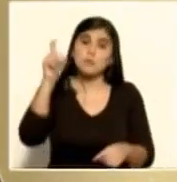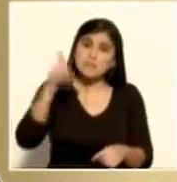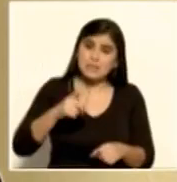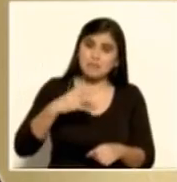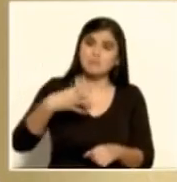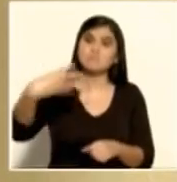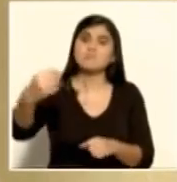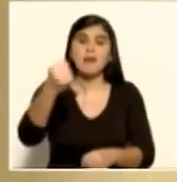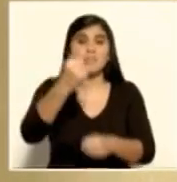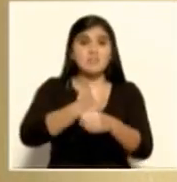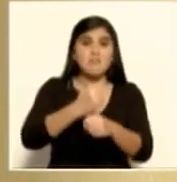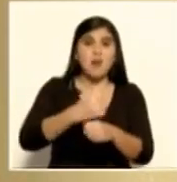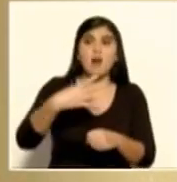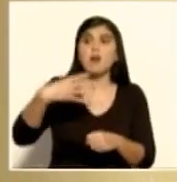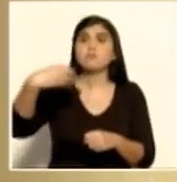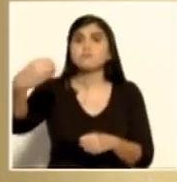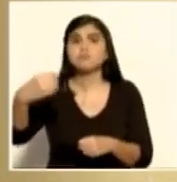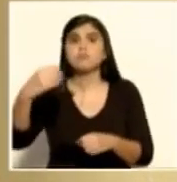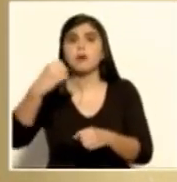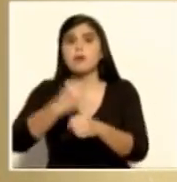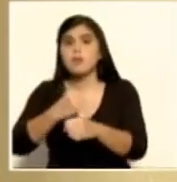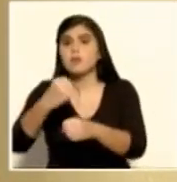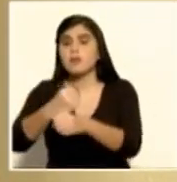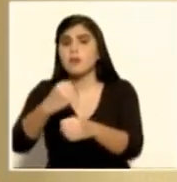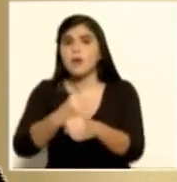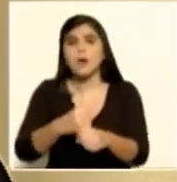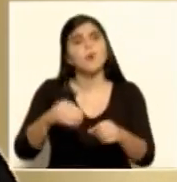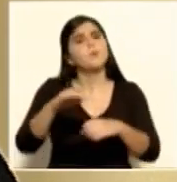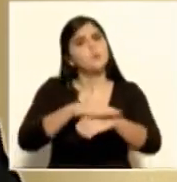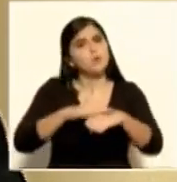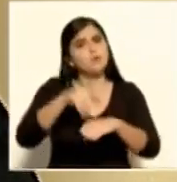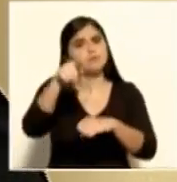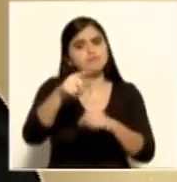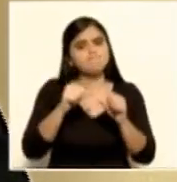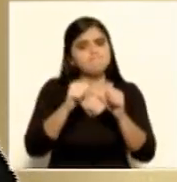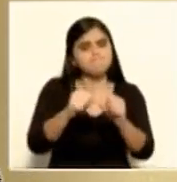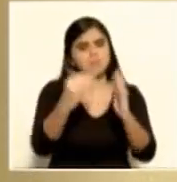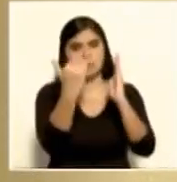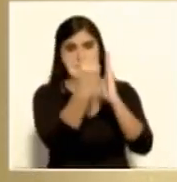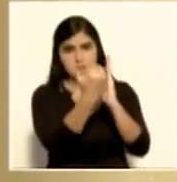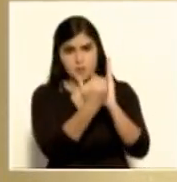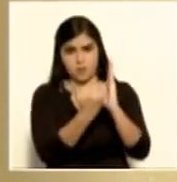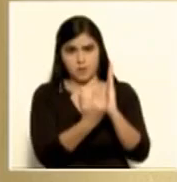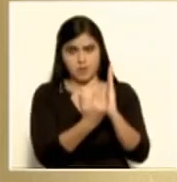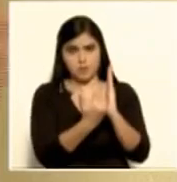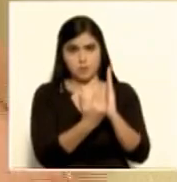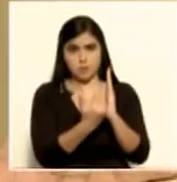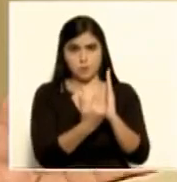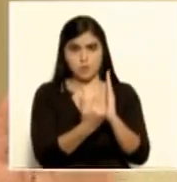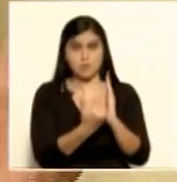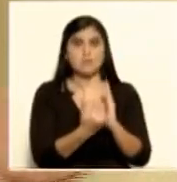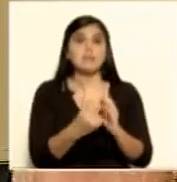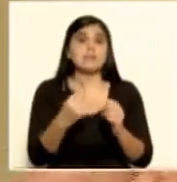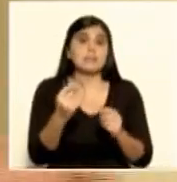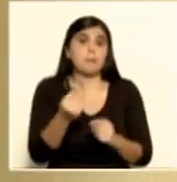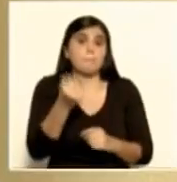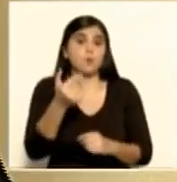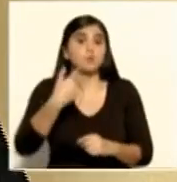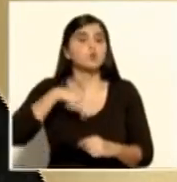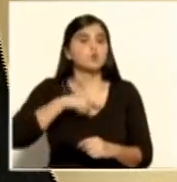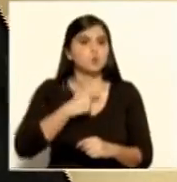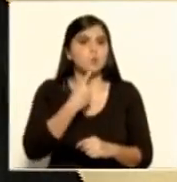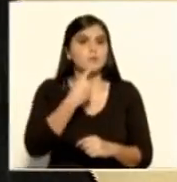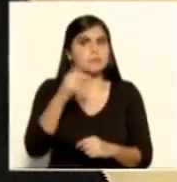su sustento, que lo hagan con las mayores medidas de protección y siguiendo las medidas que pronto tanto don Daniel